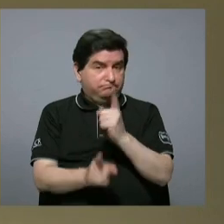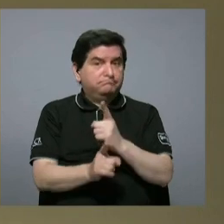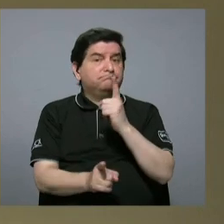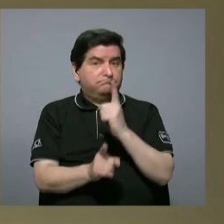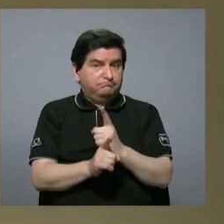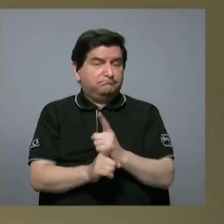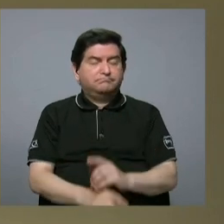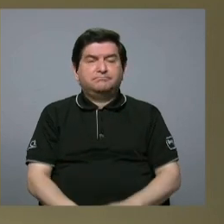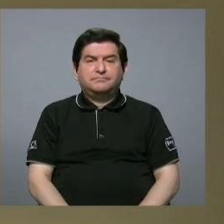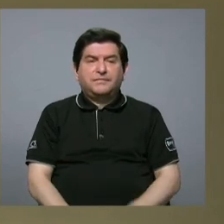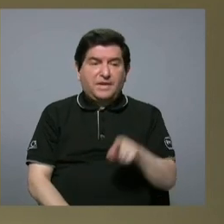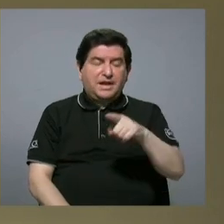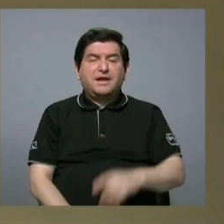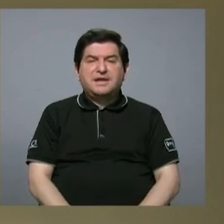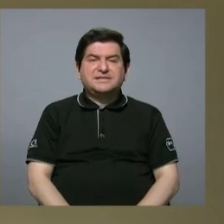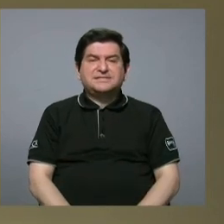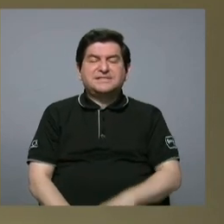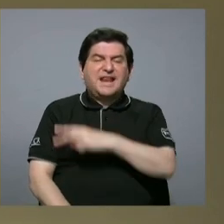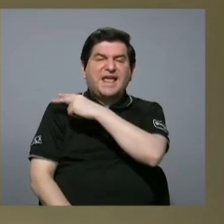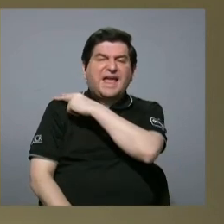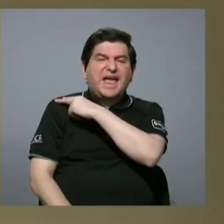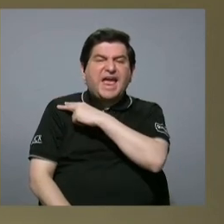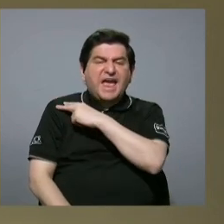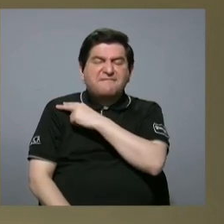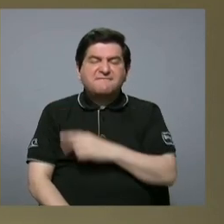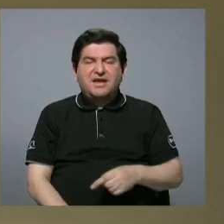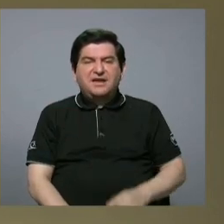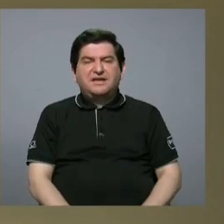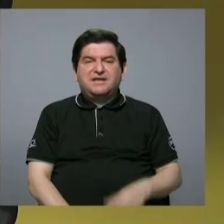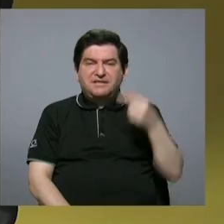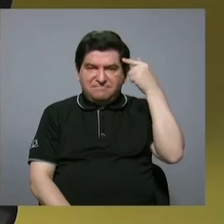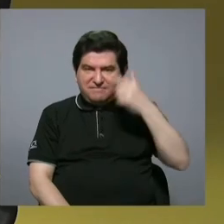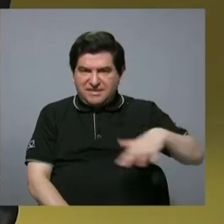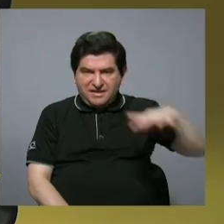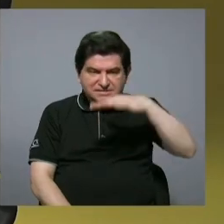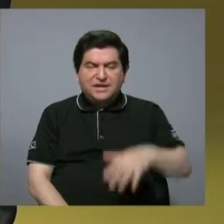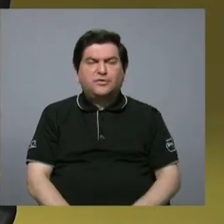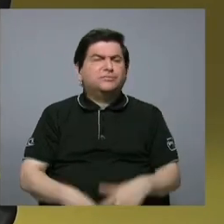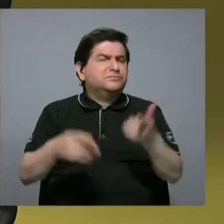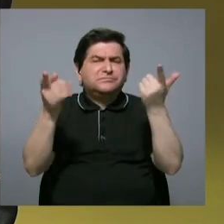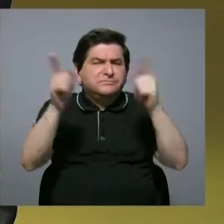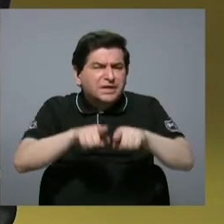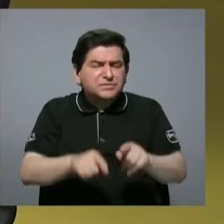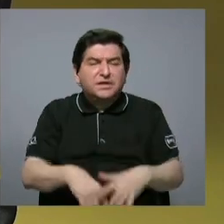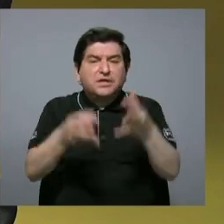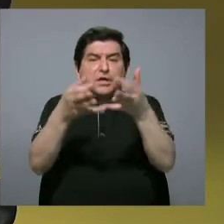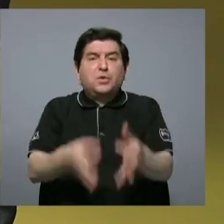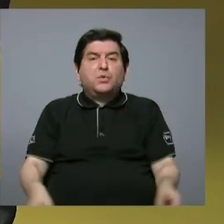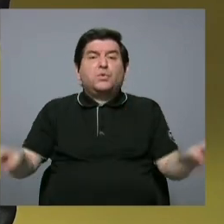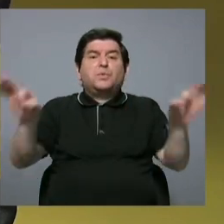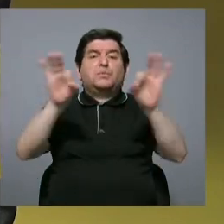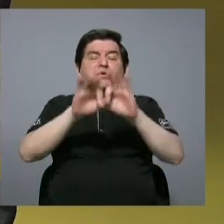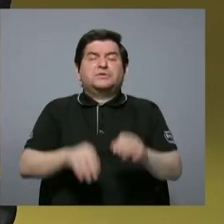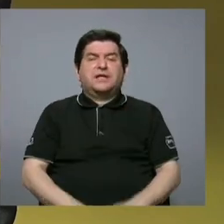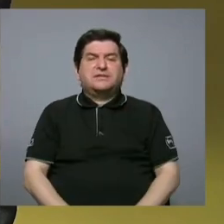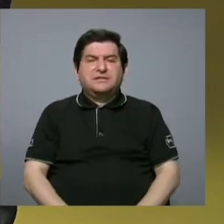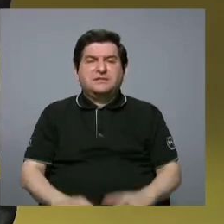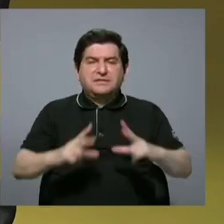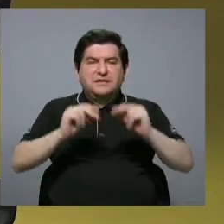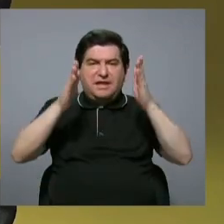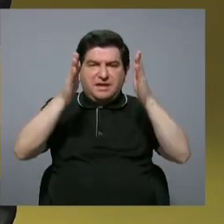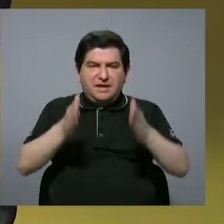efectivamente es entonces el jefe de Estado. Entonces, ¿qué pasa? Que ahí lo importante es que nicaragüenses